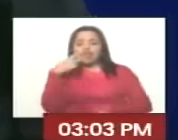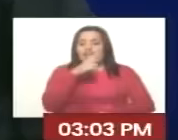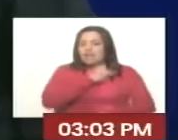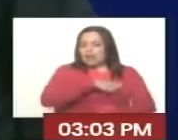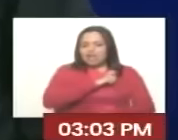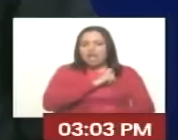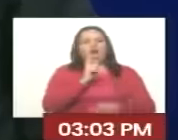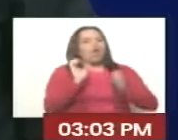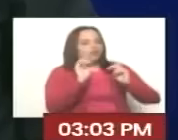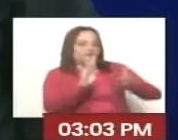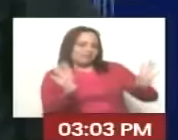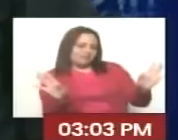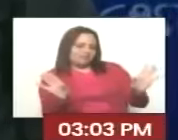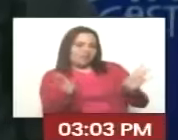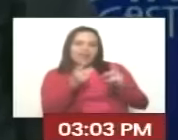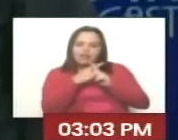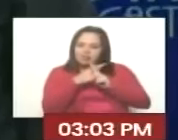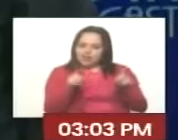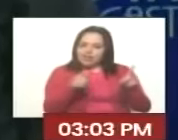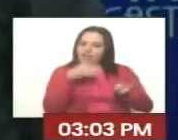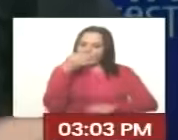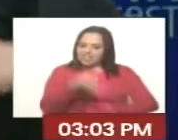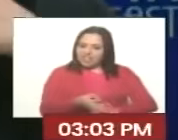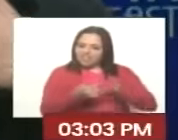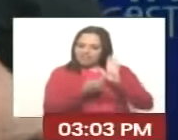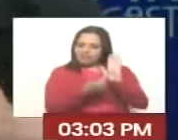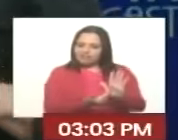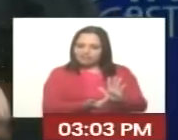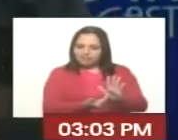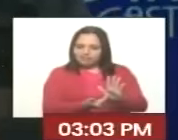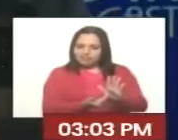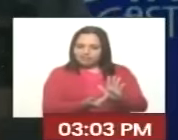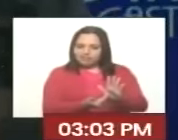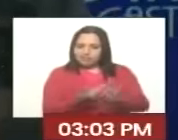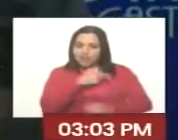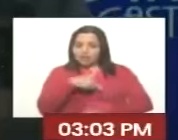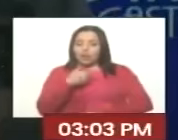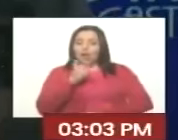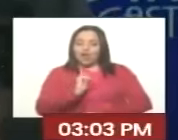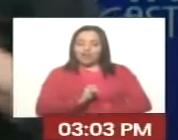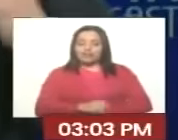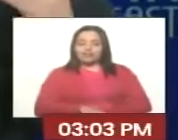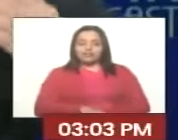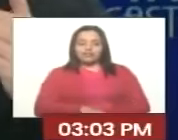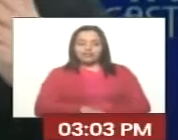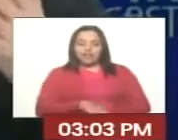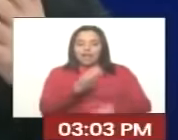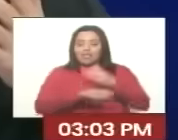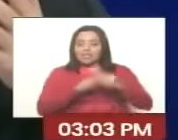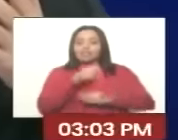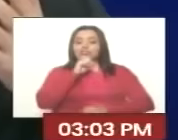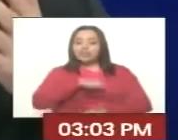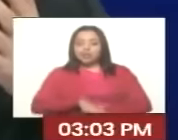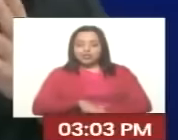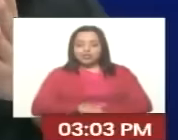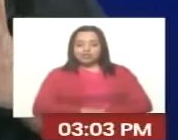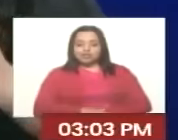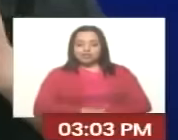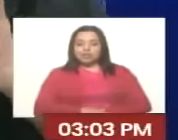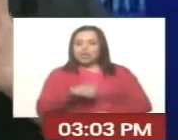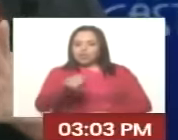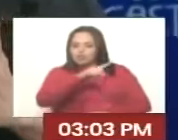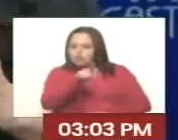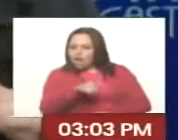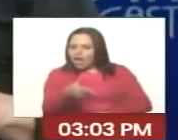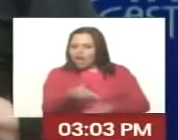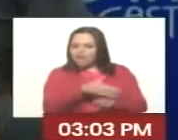bien. Pero mira, la verdad es la verdad. Y estamos entonces, fíjate, haciendo historia. Tú me lo preguntaste, yo